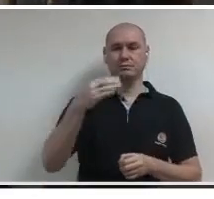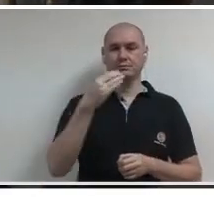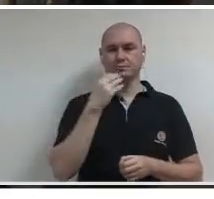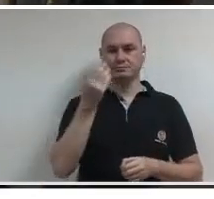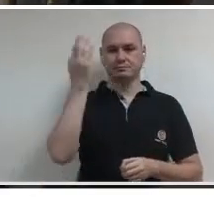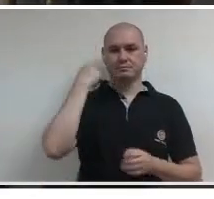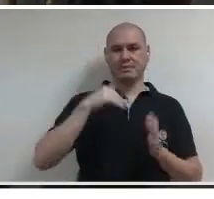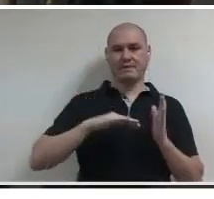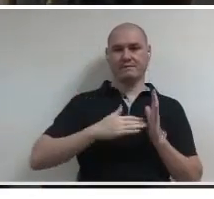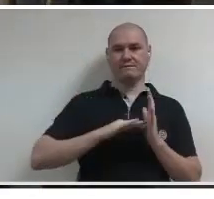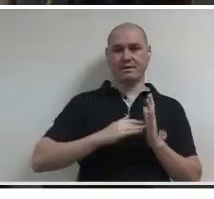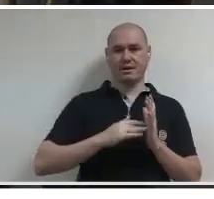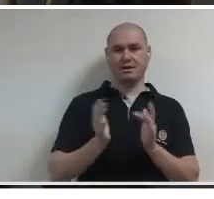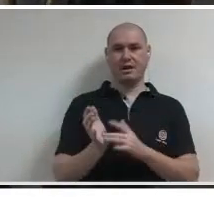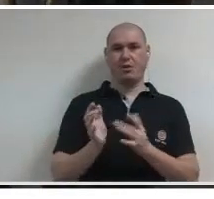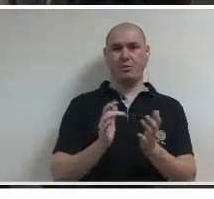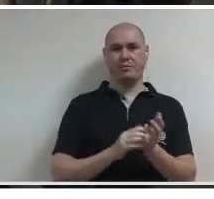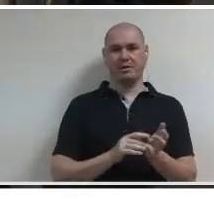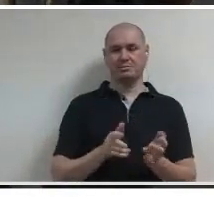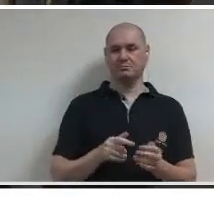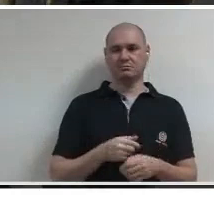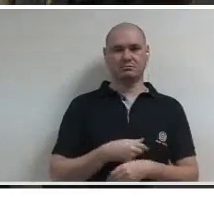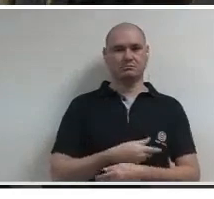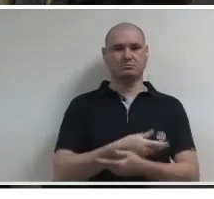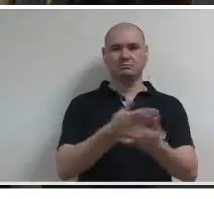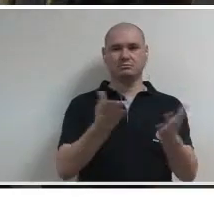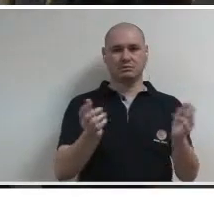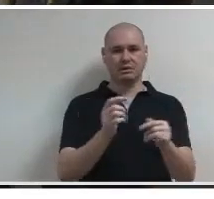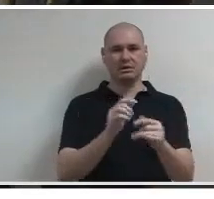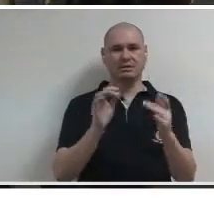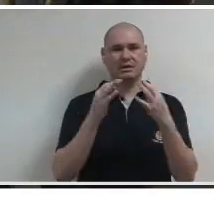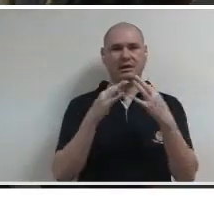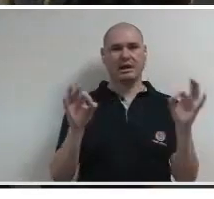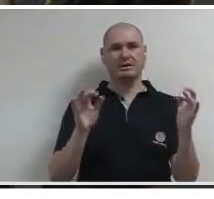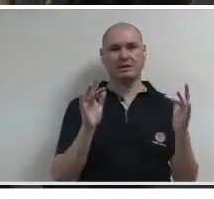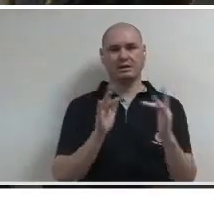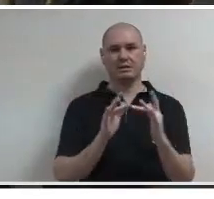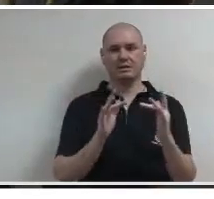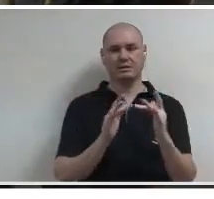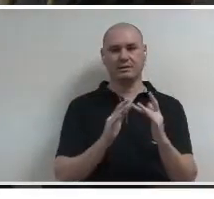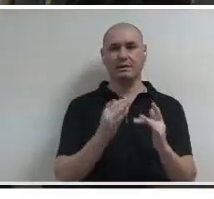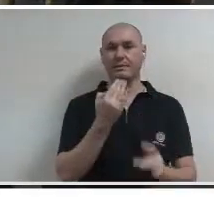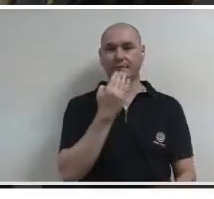Cordillera, pe obitaina, pe tribunal, juzgado, de donde pe.